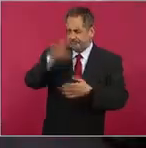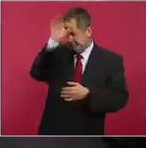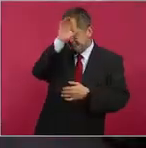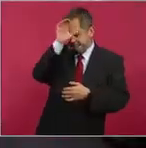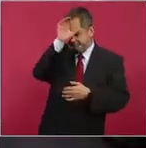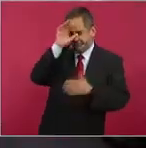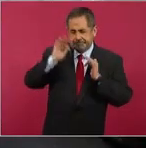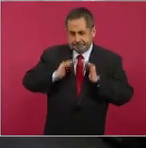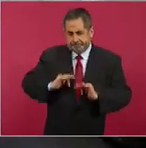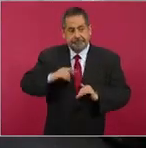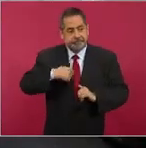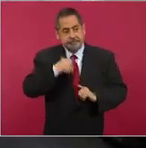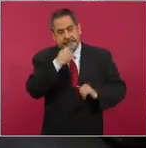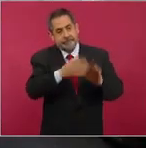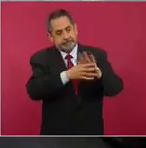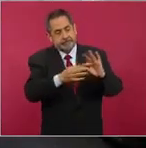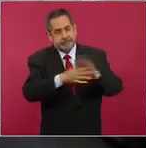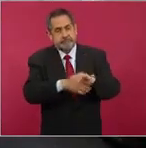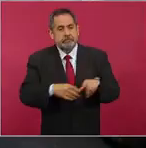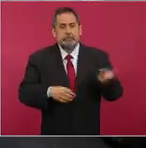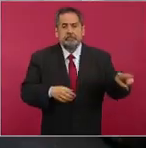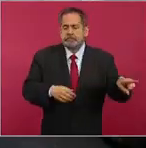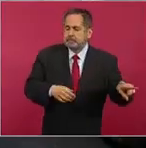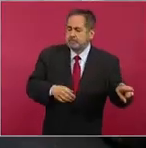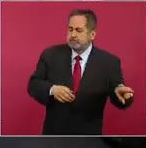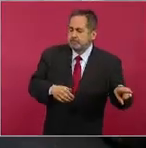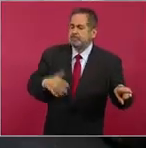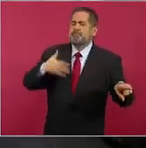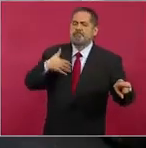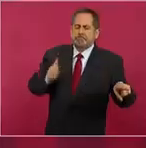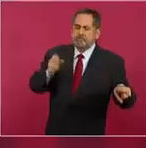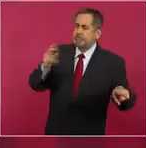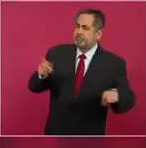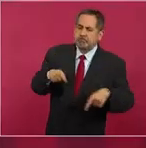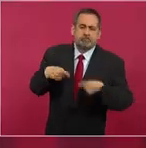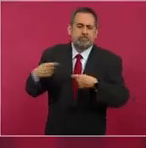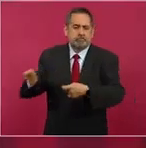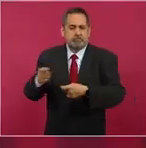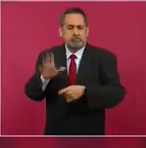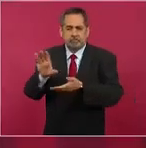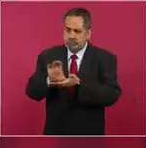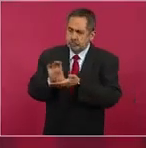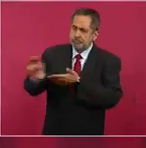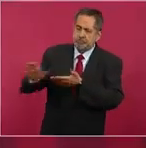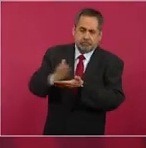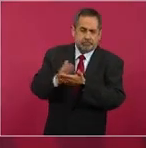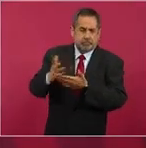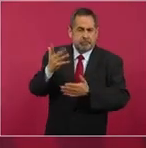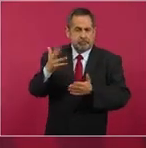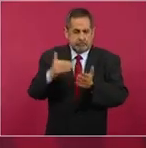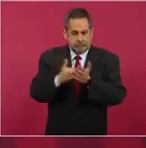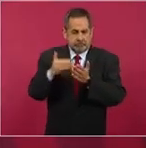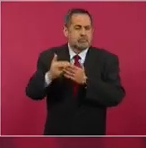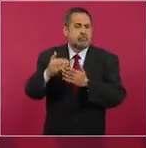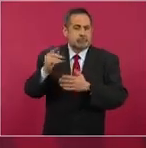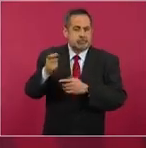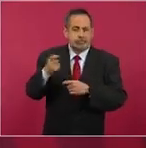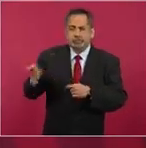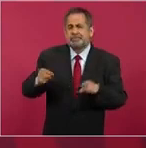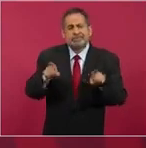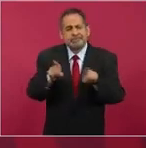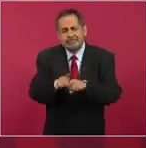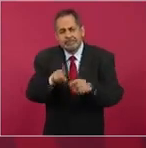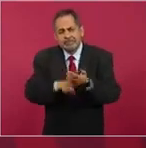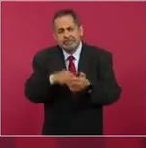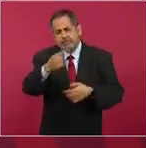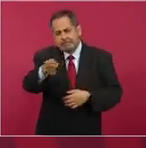¿no? Afortunadamente entendió y ya dio el primer abono de 50 millones. Pues es lo mismo que